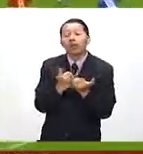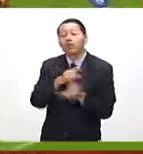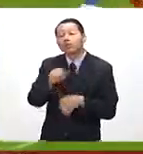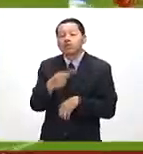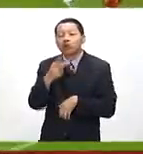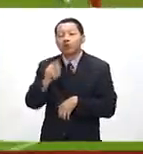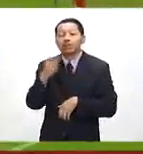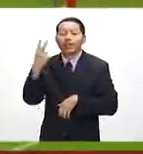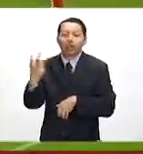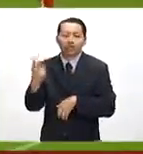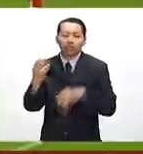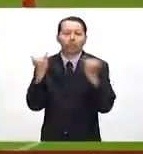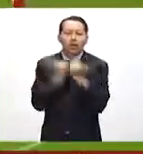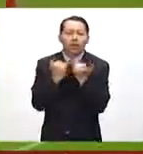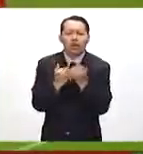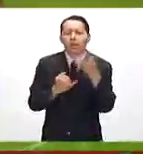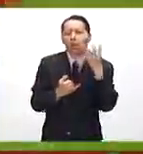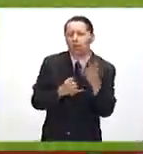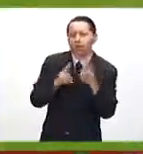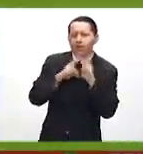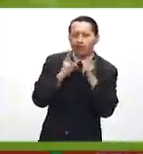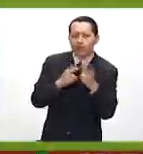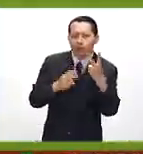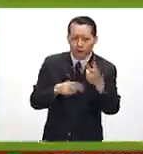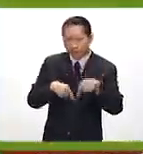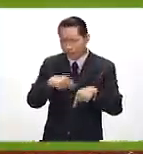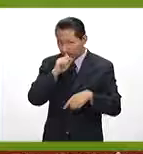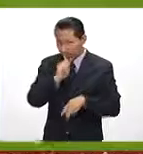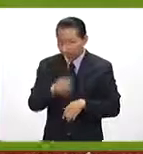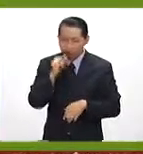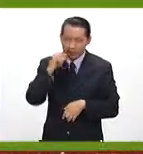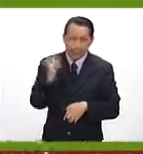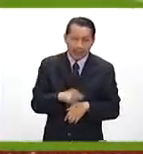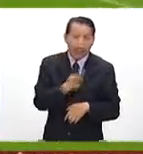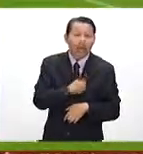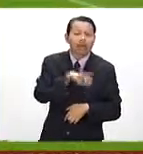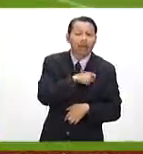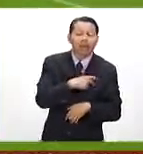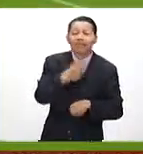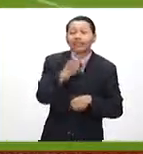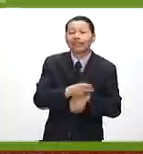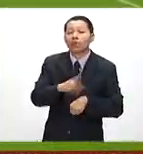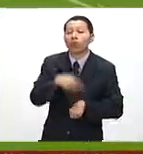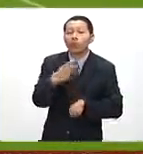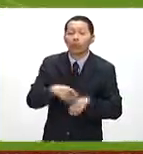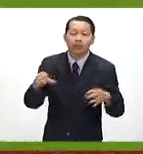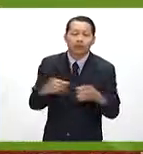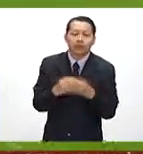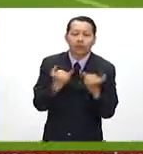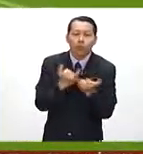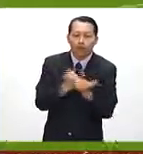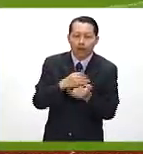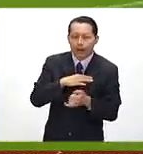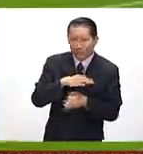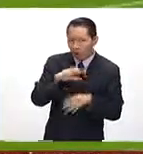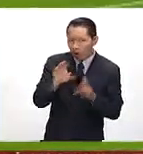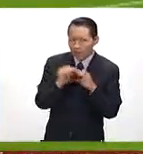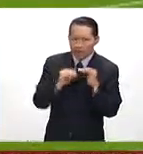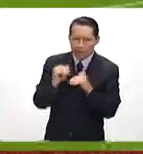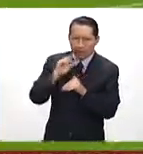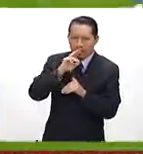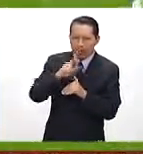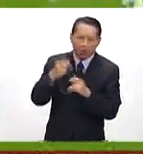82. Bueno, pues con 4 unidades en 2 partidos, las mismas que Italia, España ocupa el segundo puesto de su sector, supera a la Azzurri por mejor